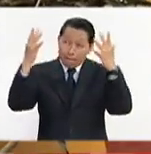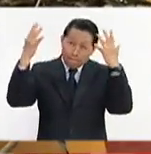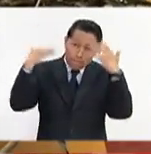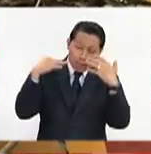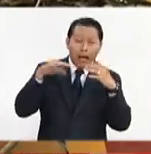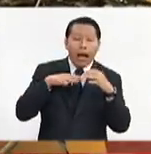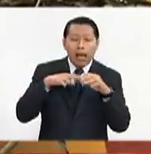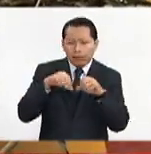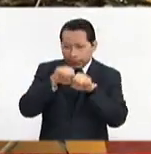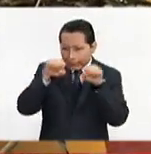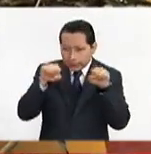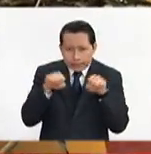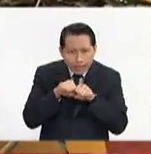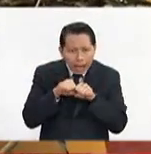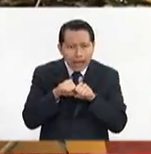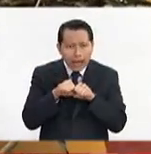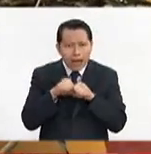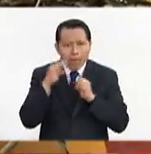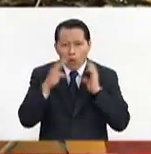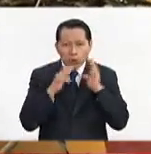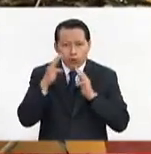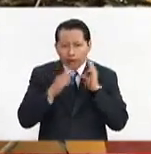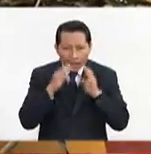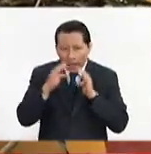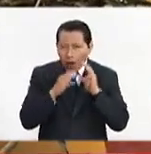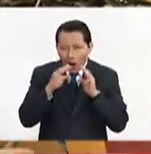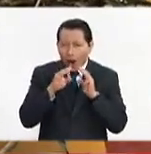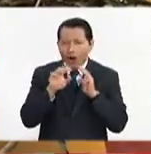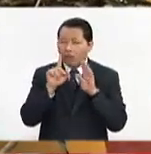sala del museo, damos la vuelta y quedamos tirados.